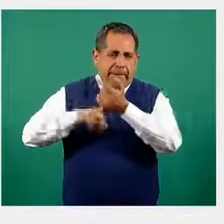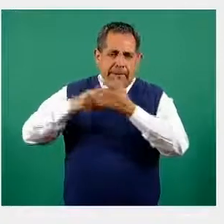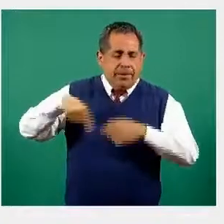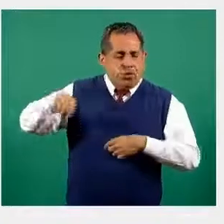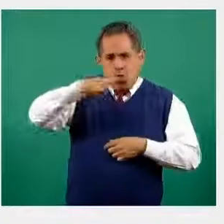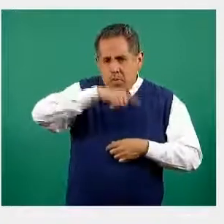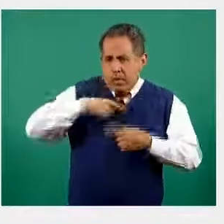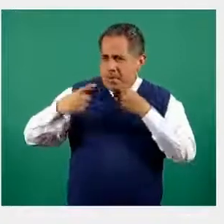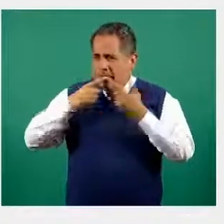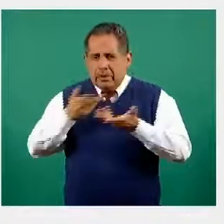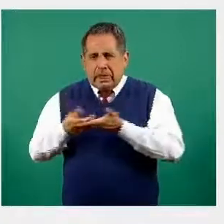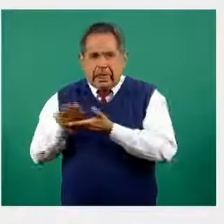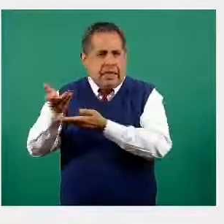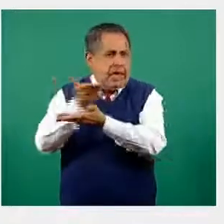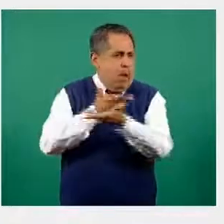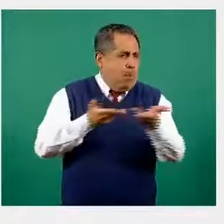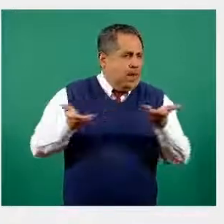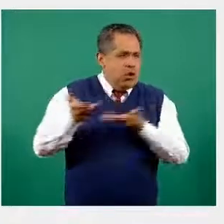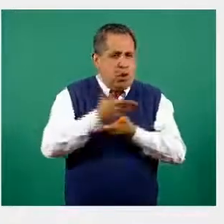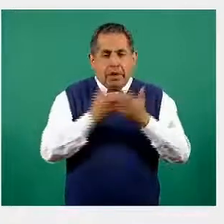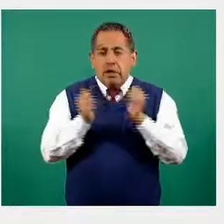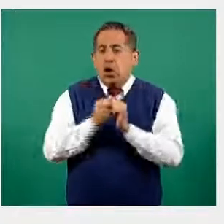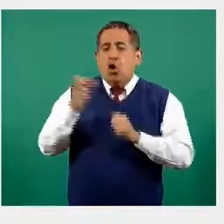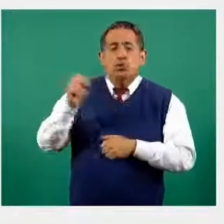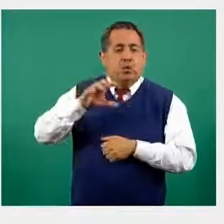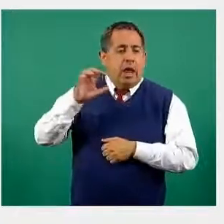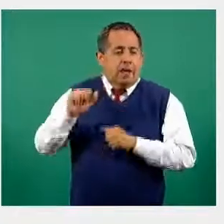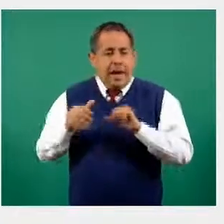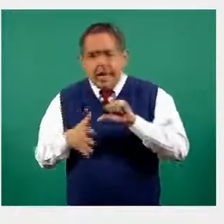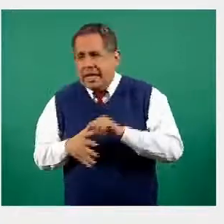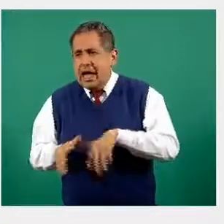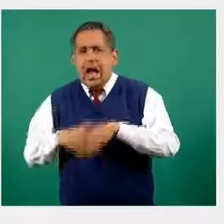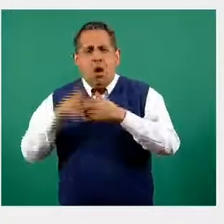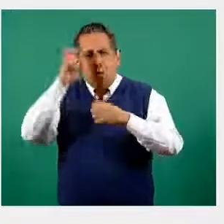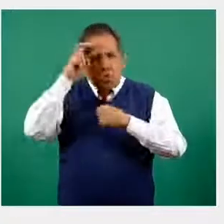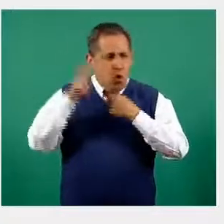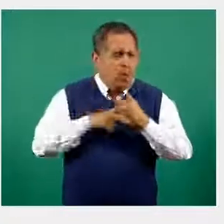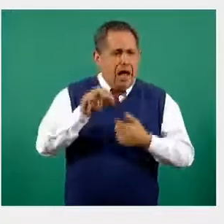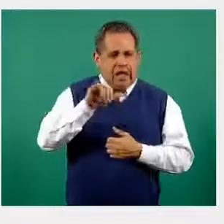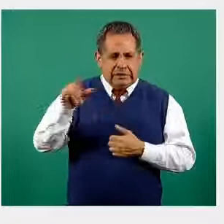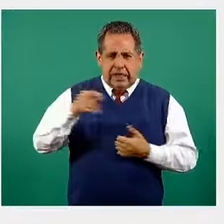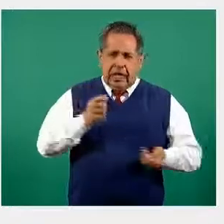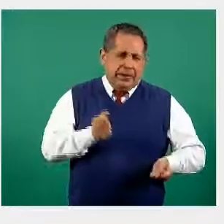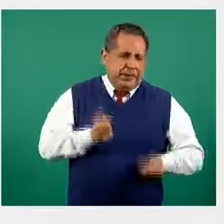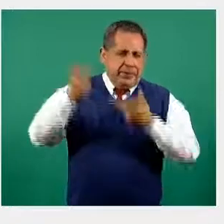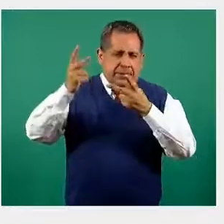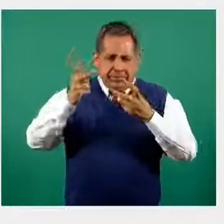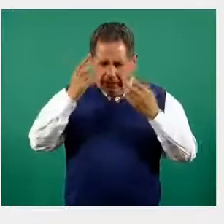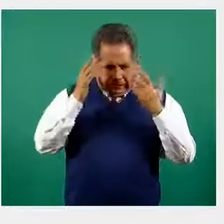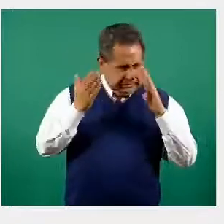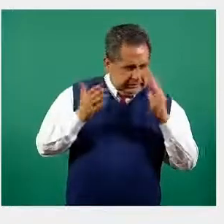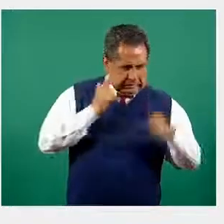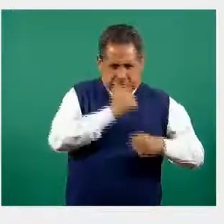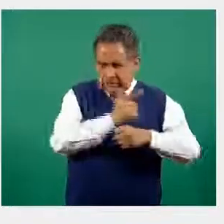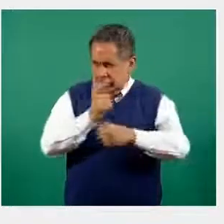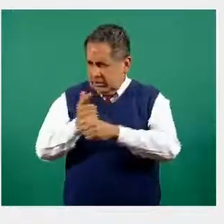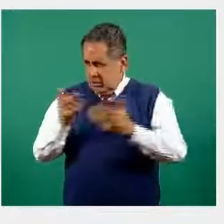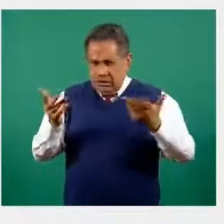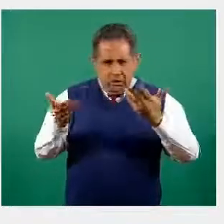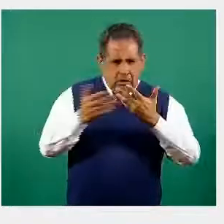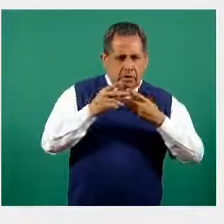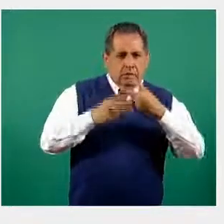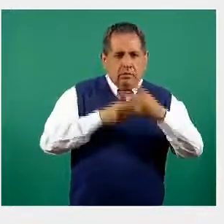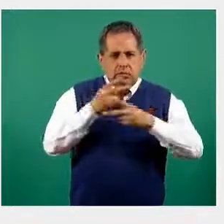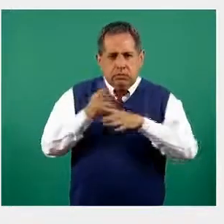secuencias con las secuencias de Sudamérica, de Norteamérica, de Europa, de Asia, y así es como se van realizando